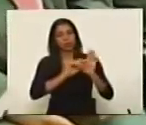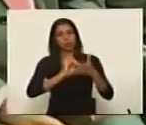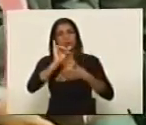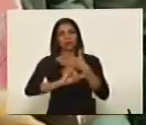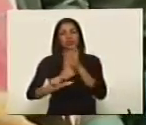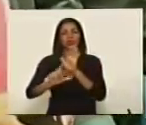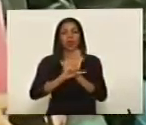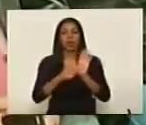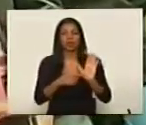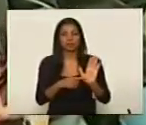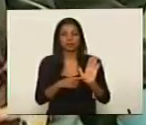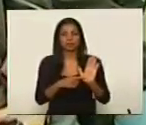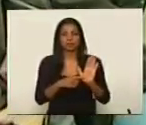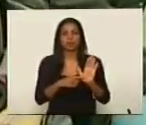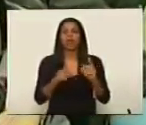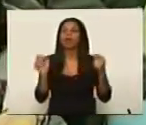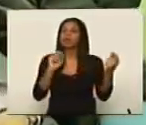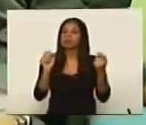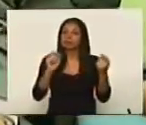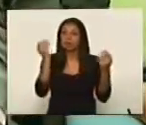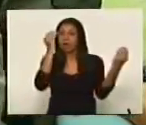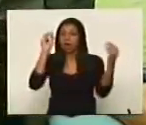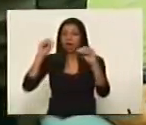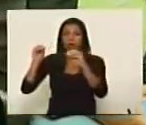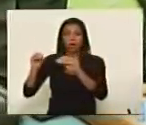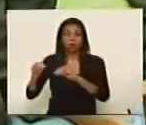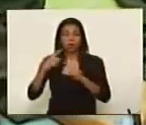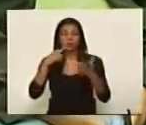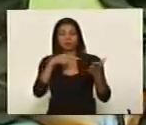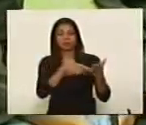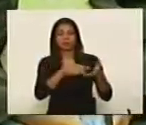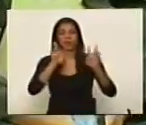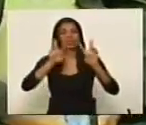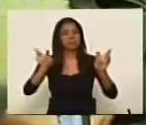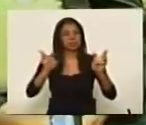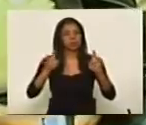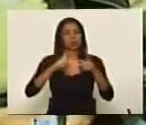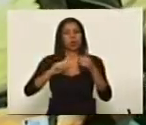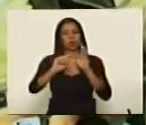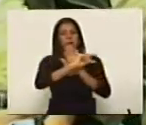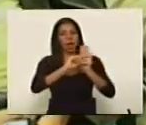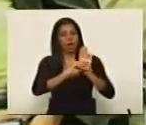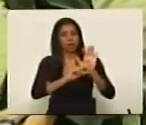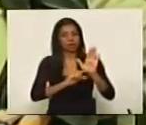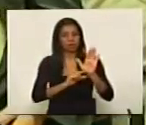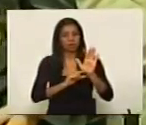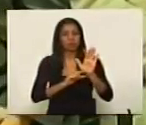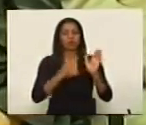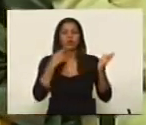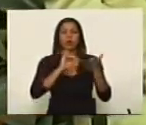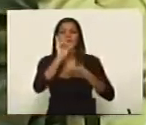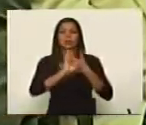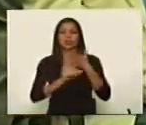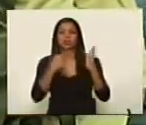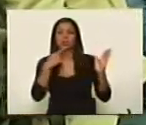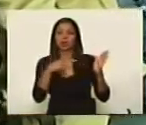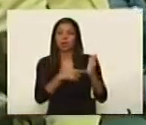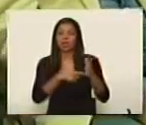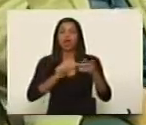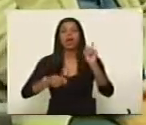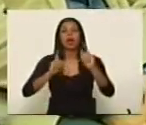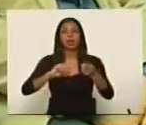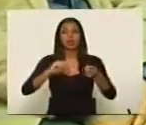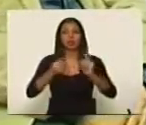proyecto de ley. Sometido a votación, la denominación del título, así como los artículos del 1 al 36 del referido proyecto de ley, con las